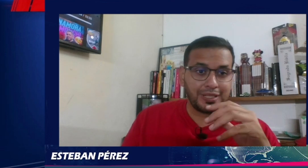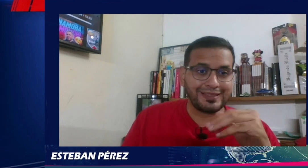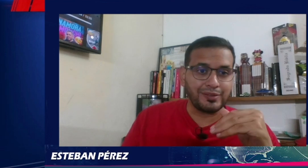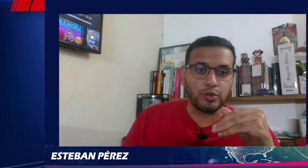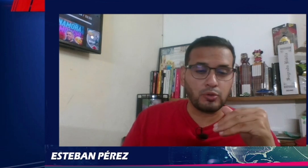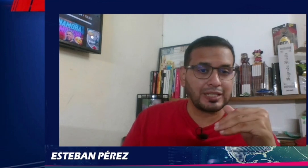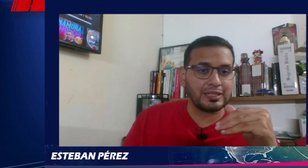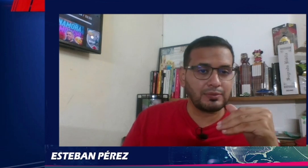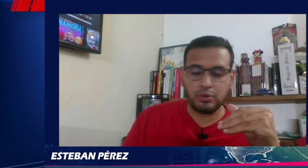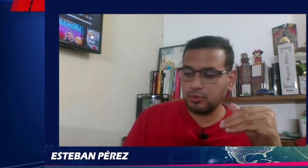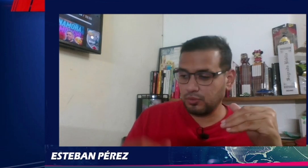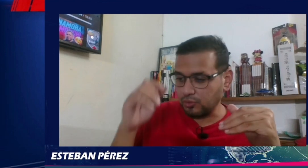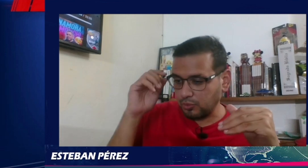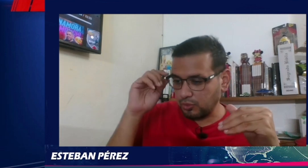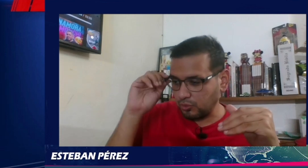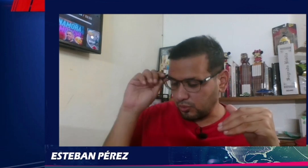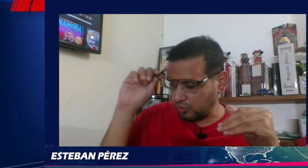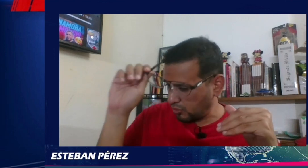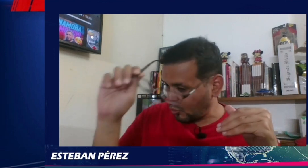Entonces no